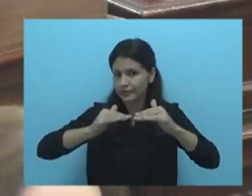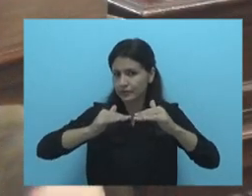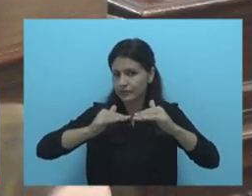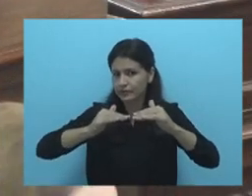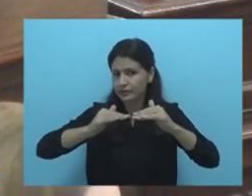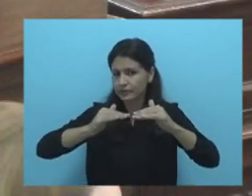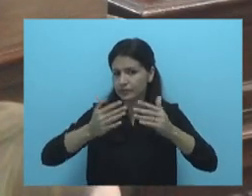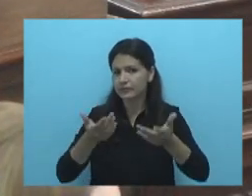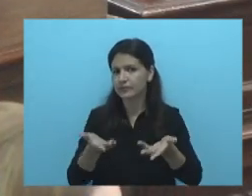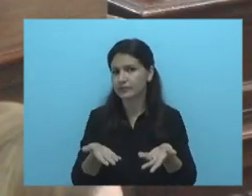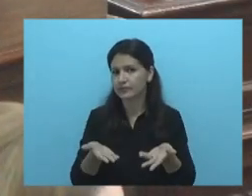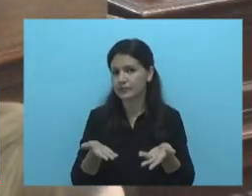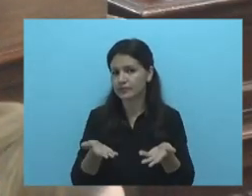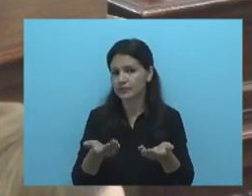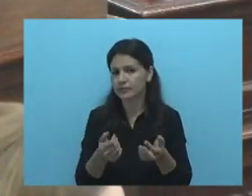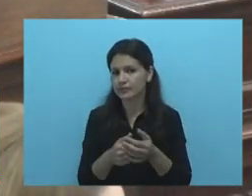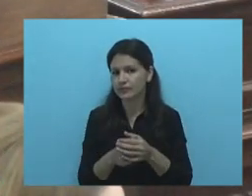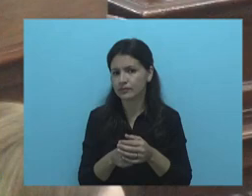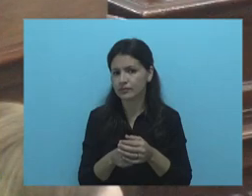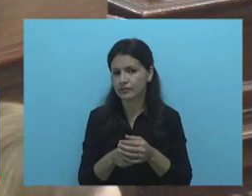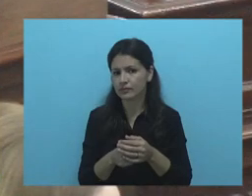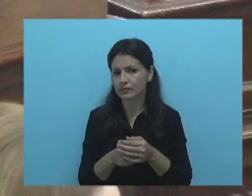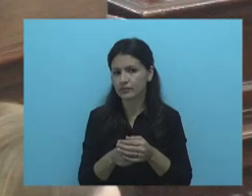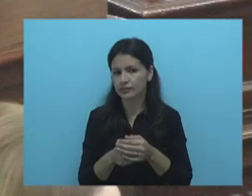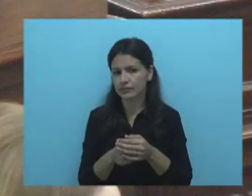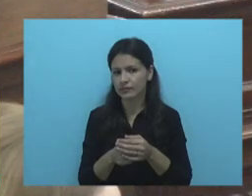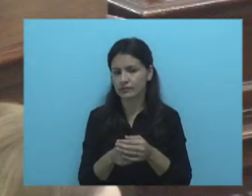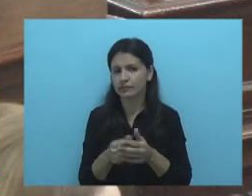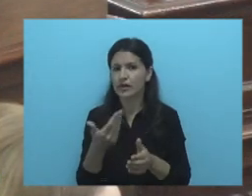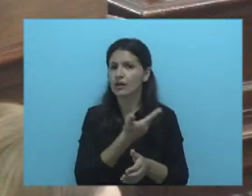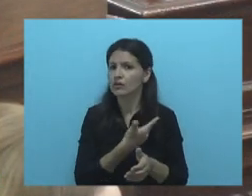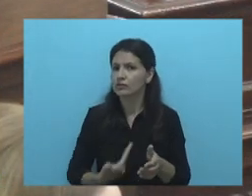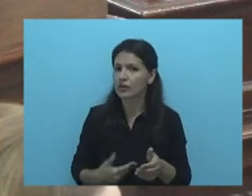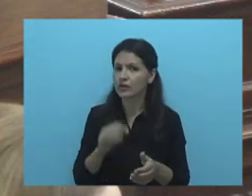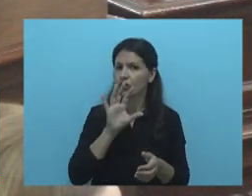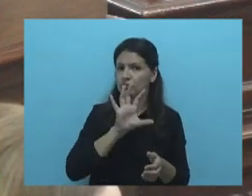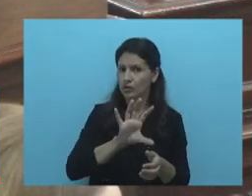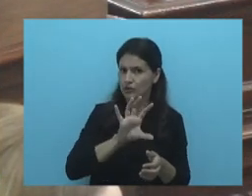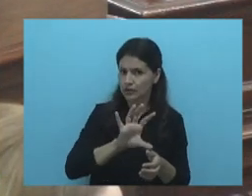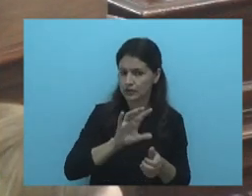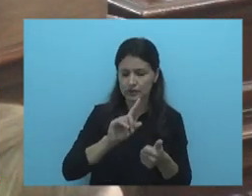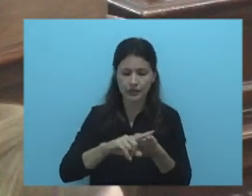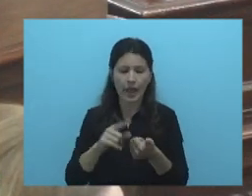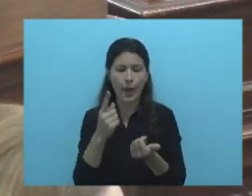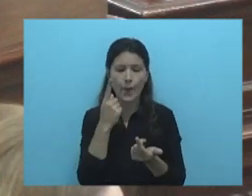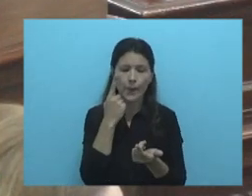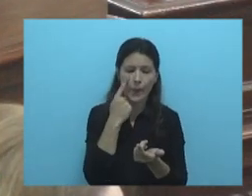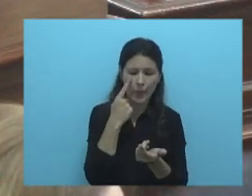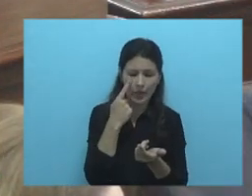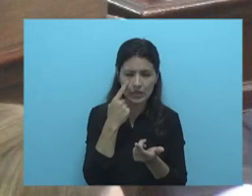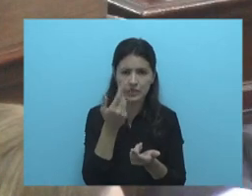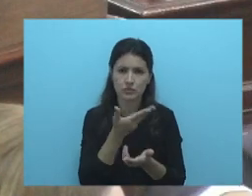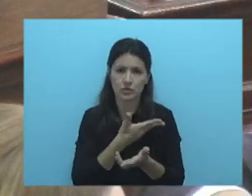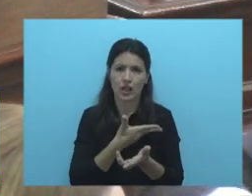es necesario que alguna vez tanto el gobierno de la provincia como los municipios